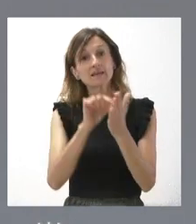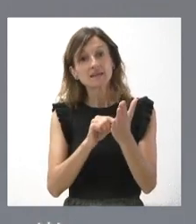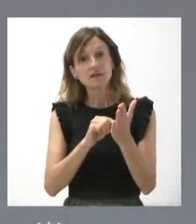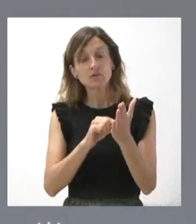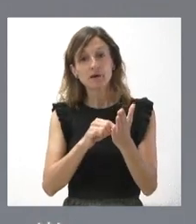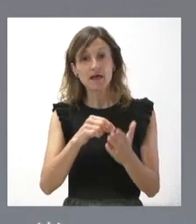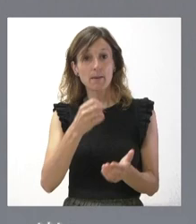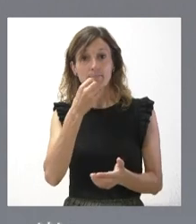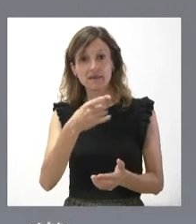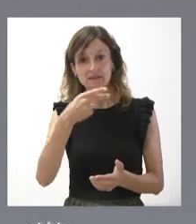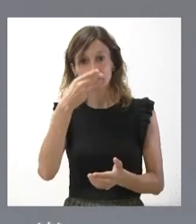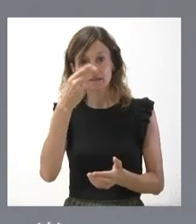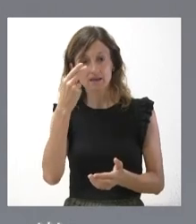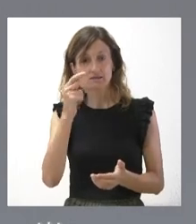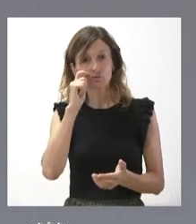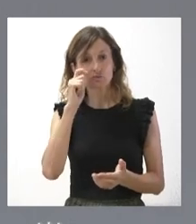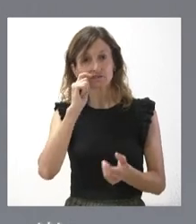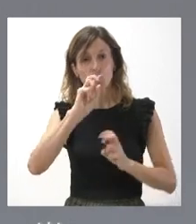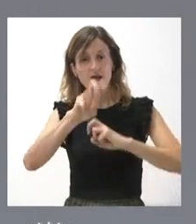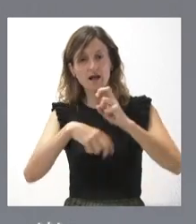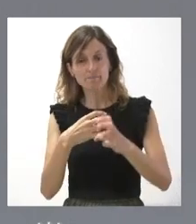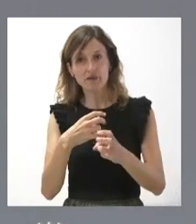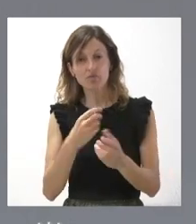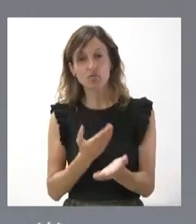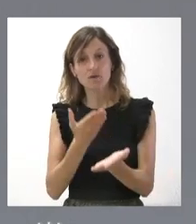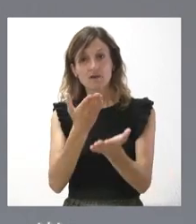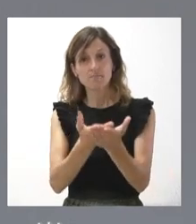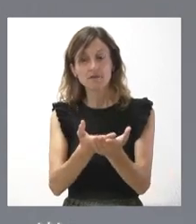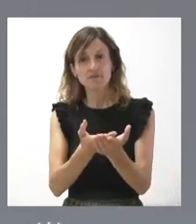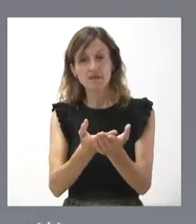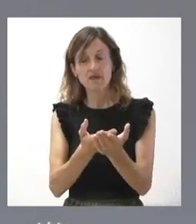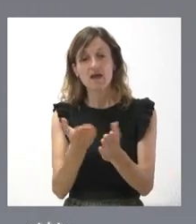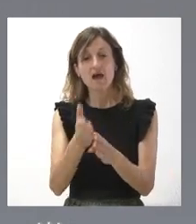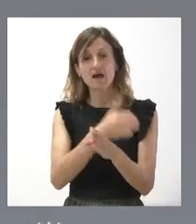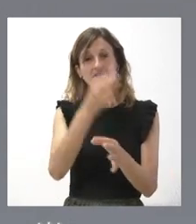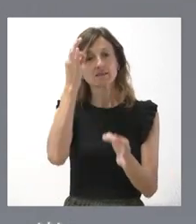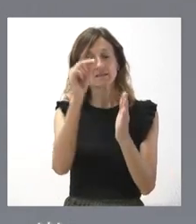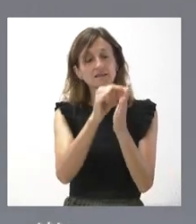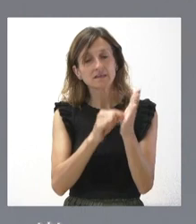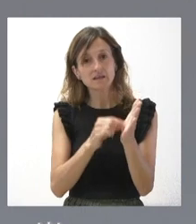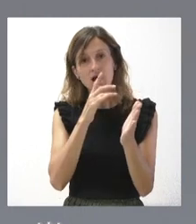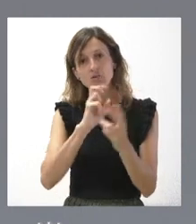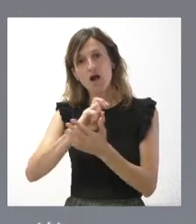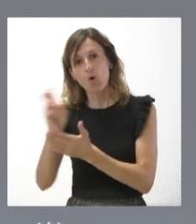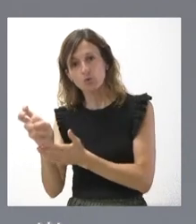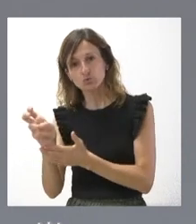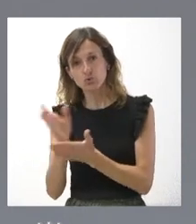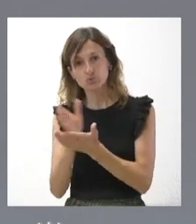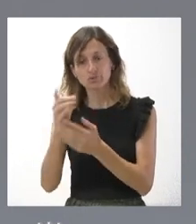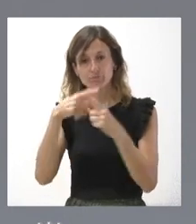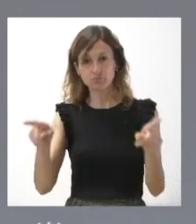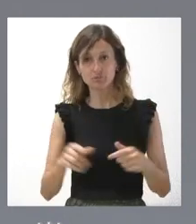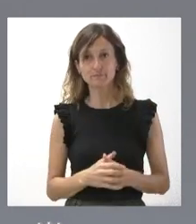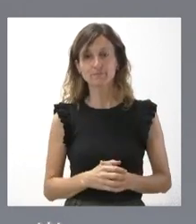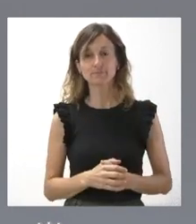han cambiado. Es decir, cuando se insta la declaración de un BID había unos criterios y ahora hay otros